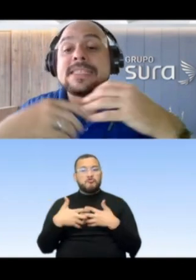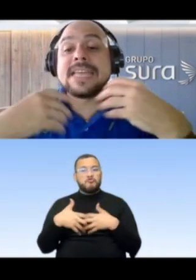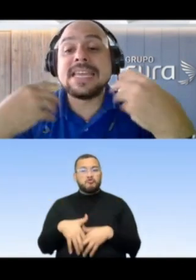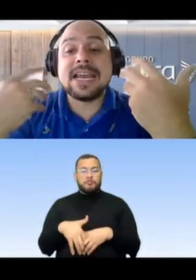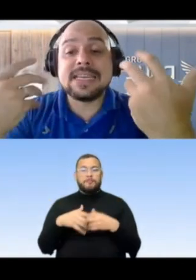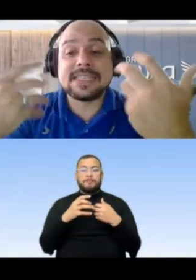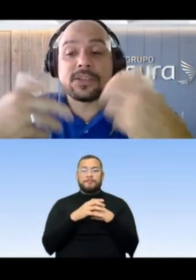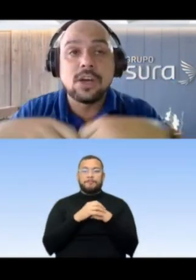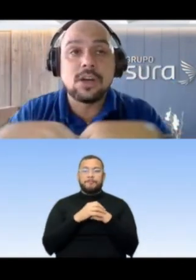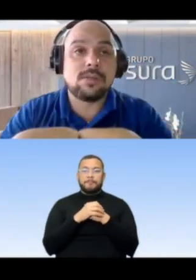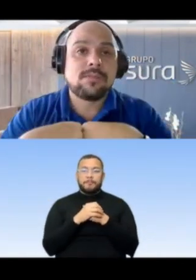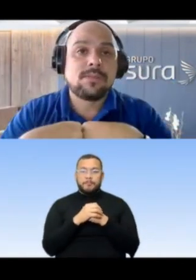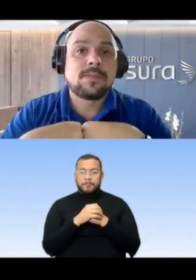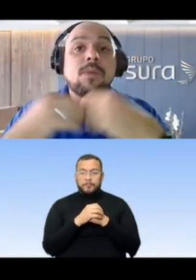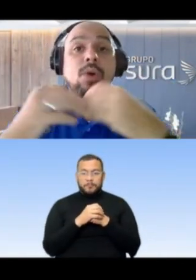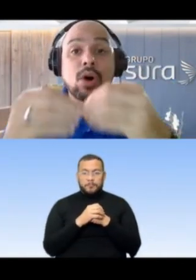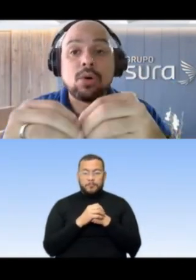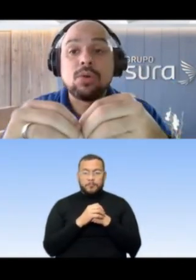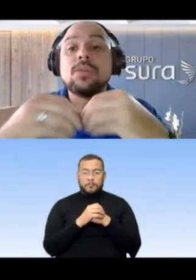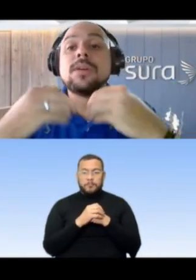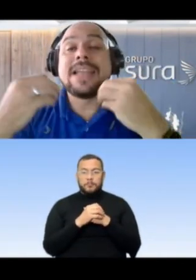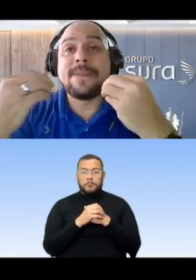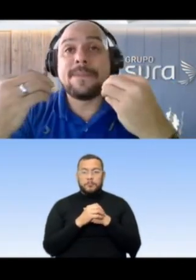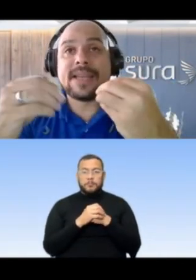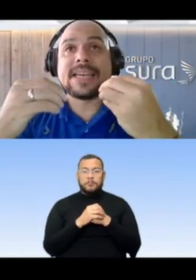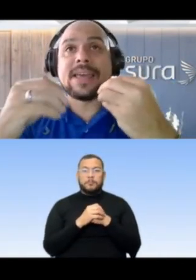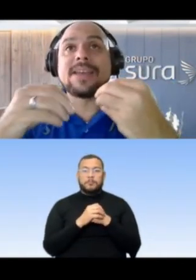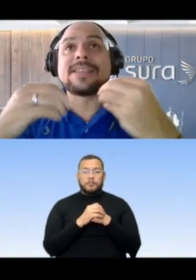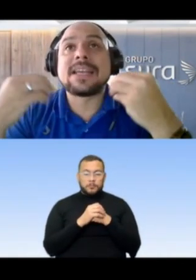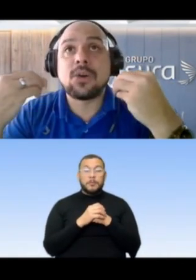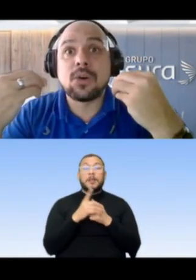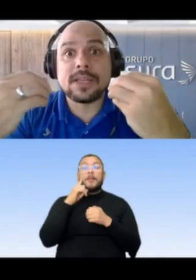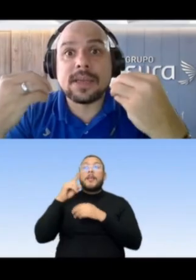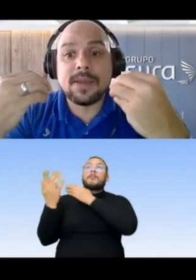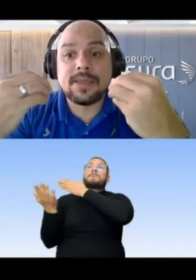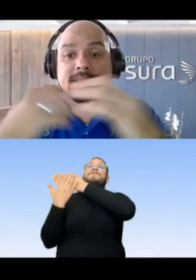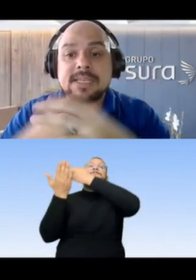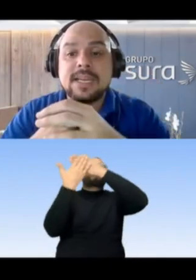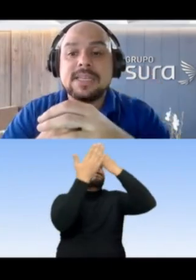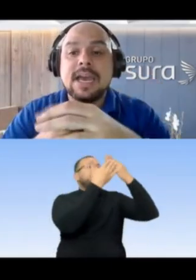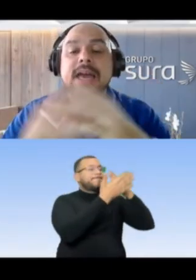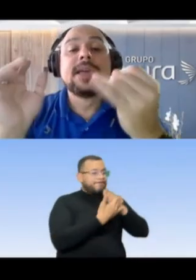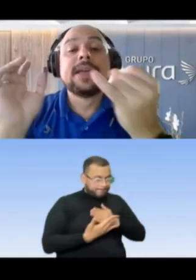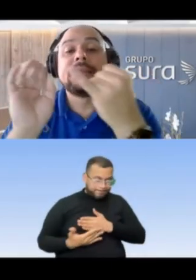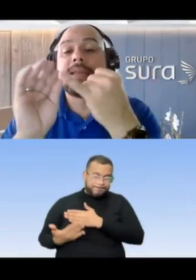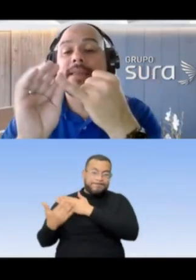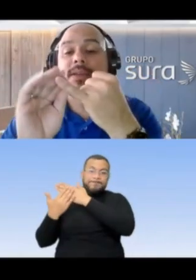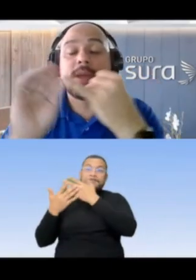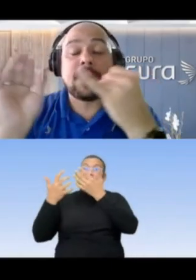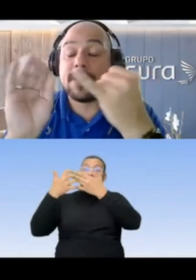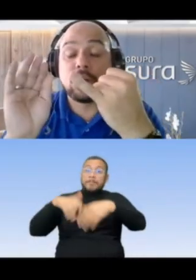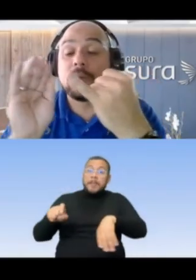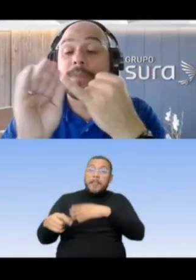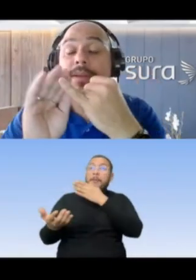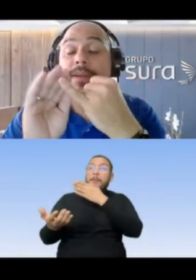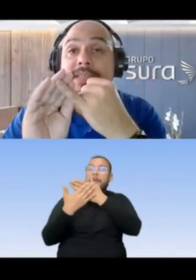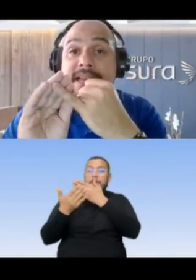¿Listo? Señalización. Ojo, la empresa debe estar correctamente señalizada.